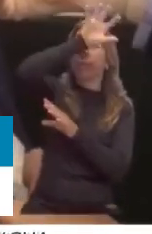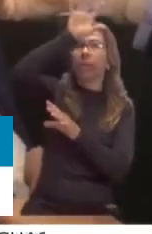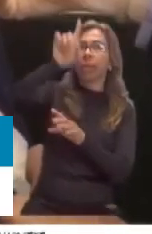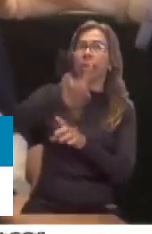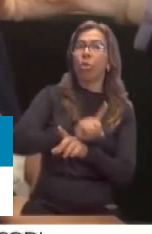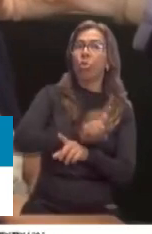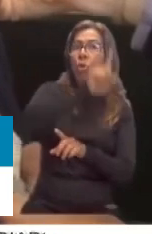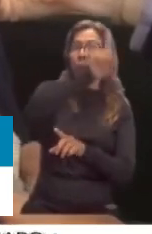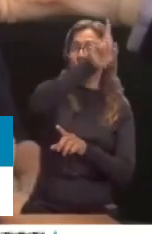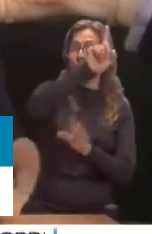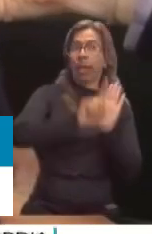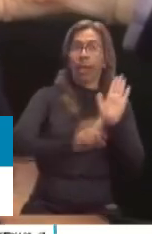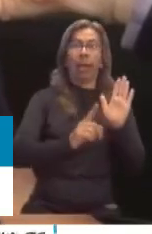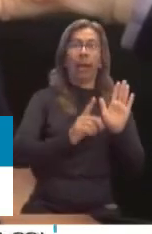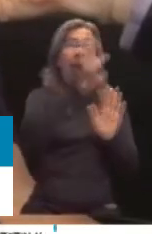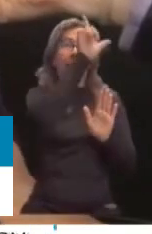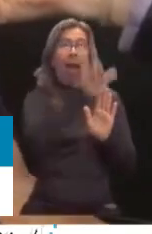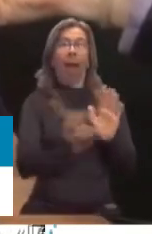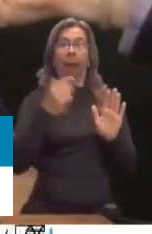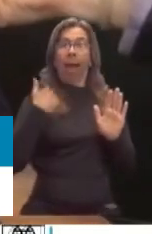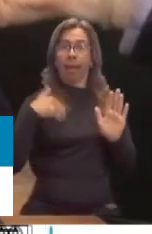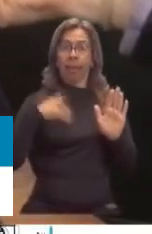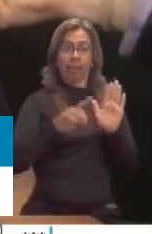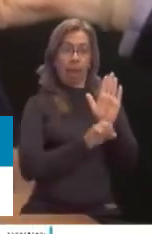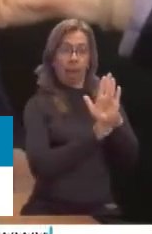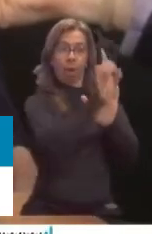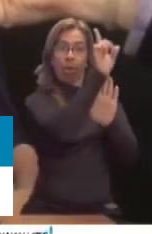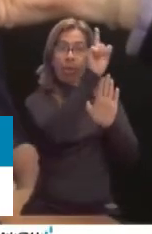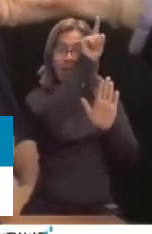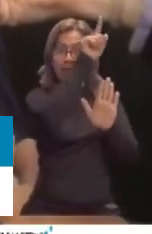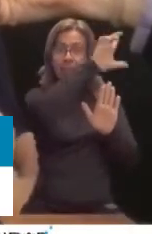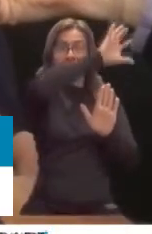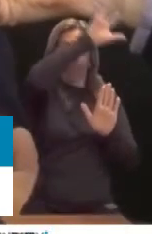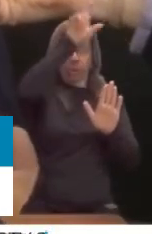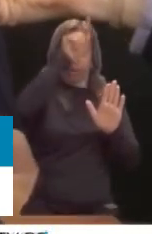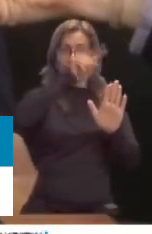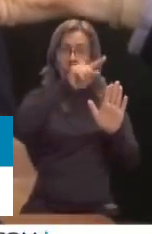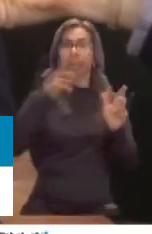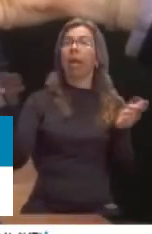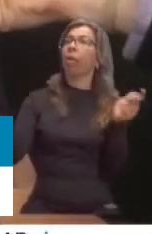el transcurso del 25 de septiembre en adelante, a su vez también tenemos allí